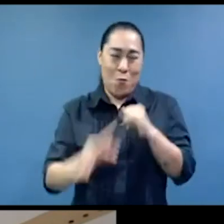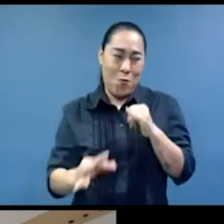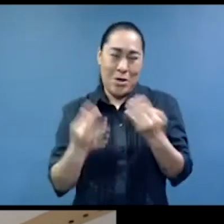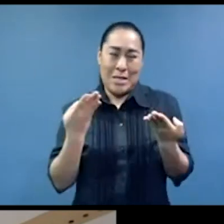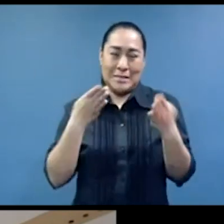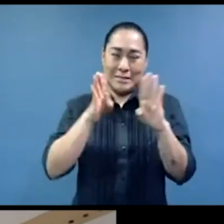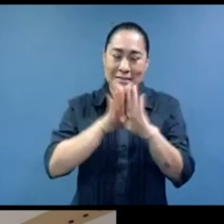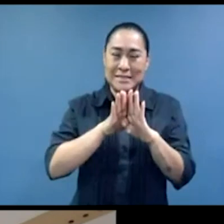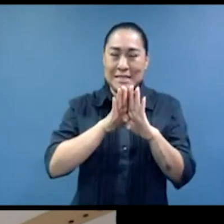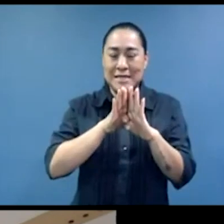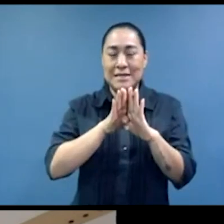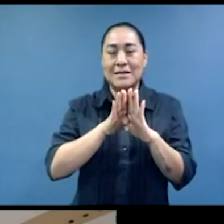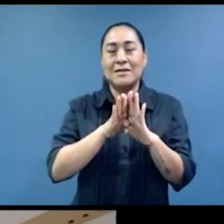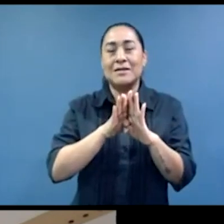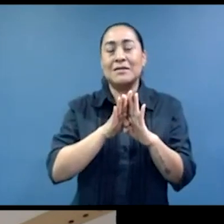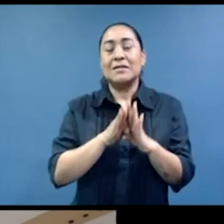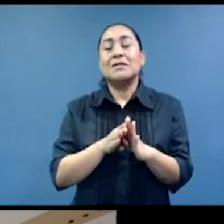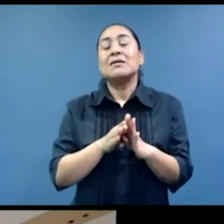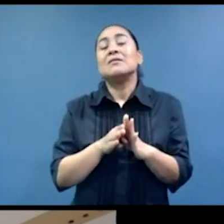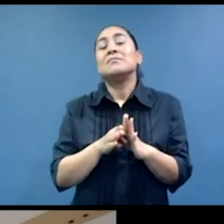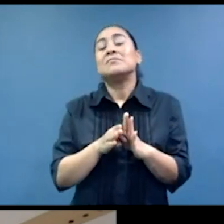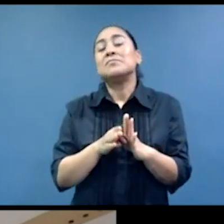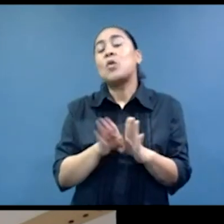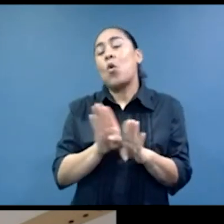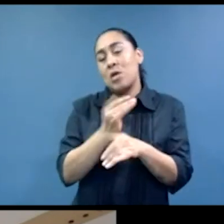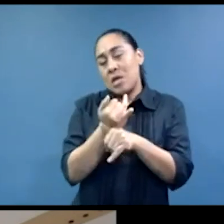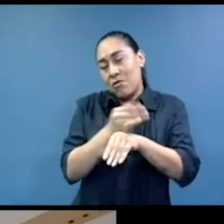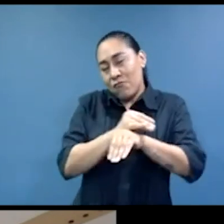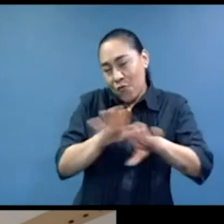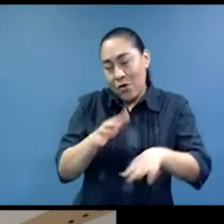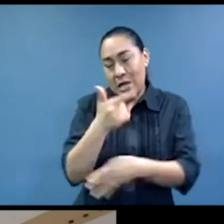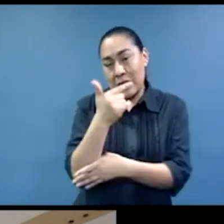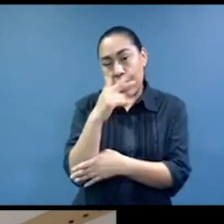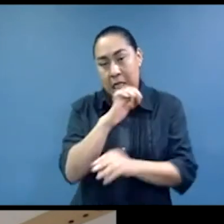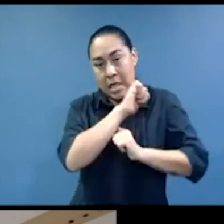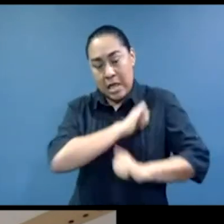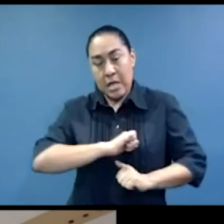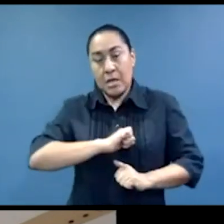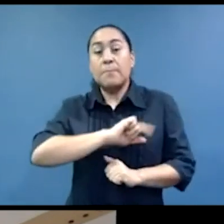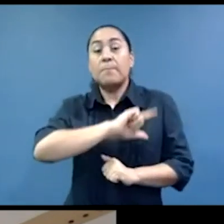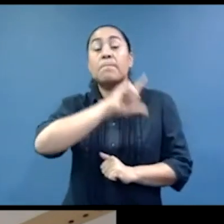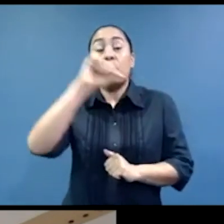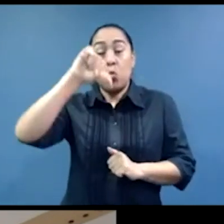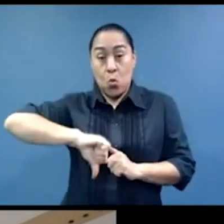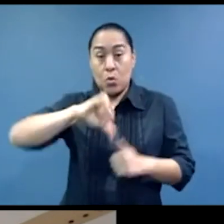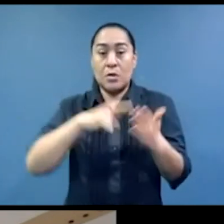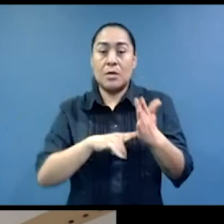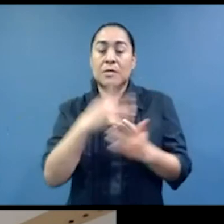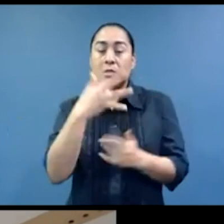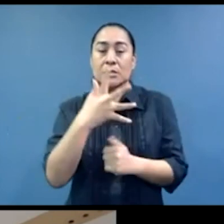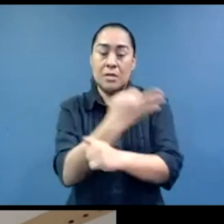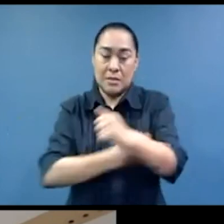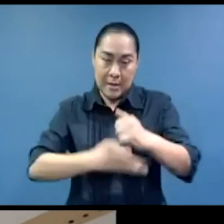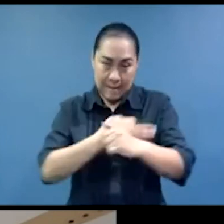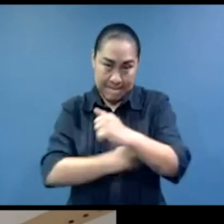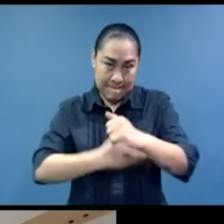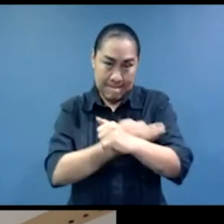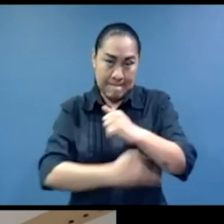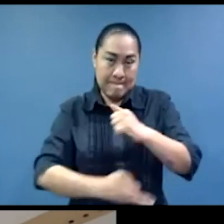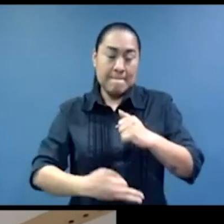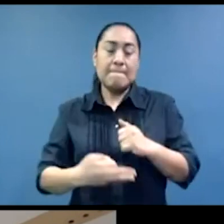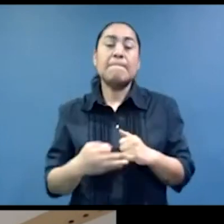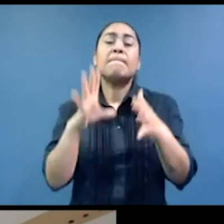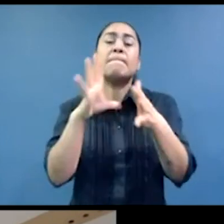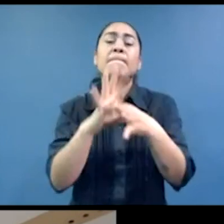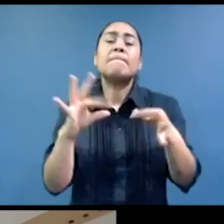ciclo de webinars y la presentación de este informe de GIRE. El siguiente va a ser el día de hoy a las 5 de la tarde y va a versar sobre la